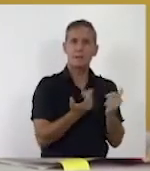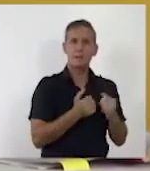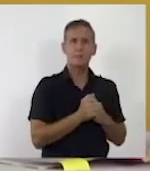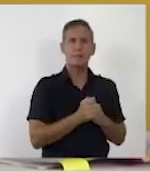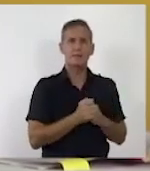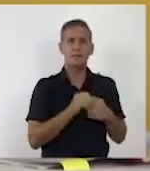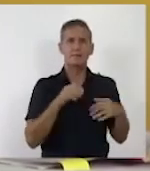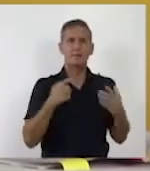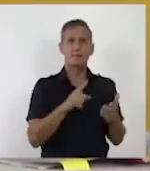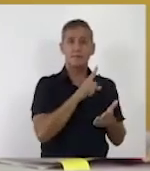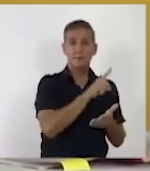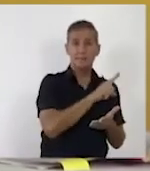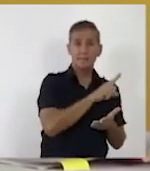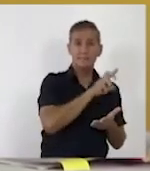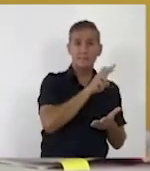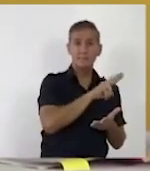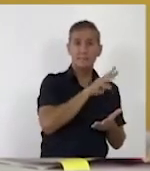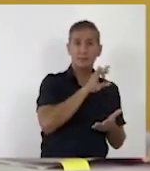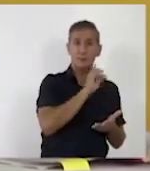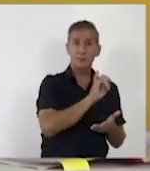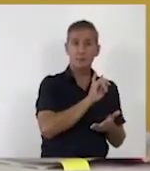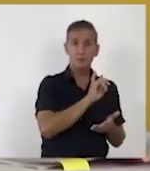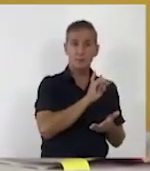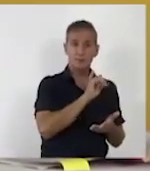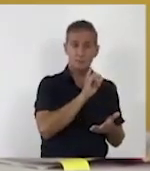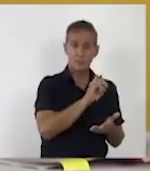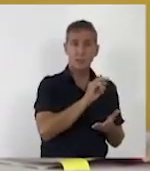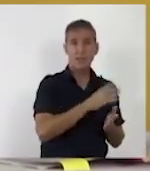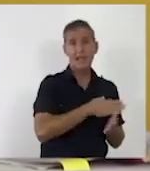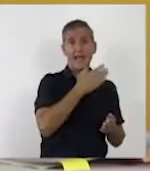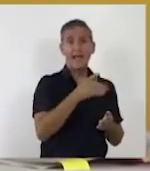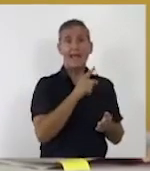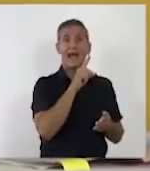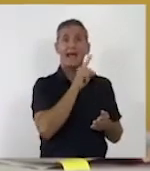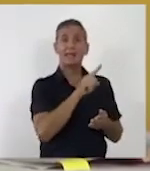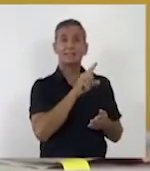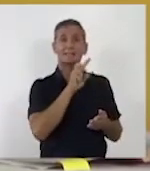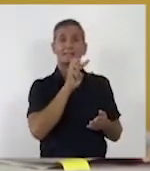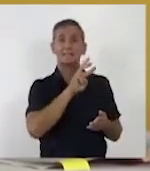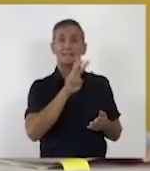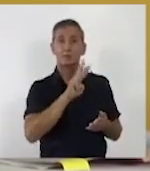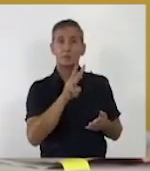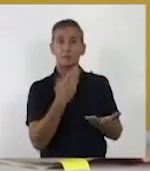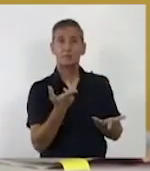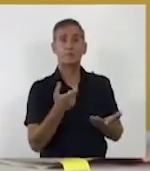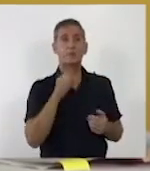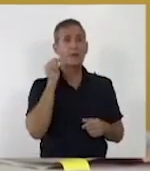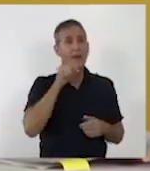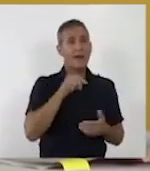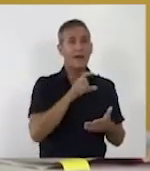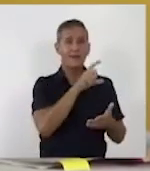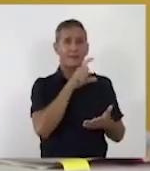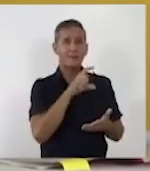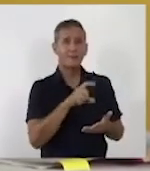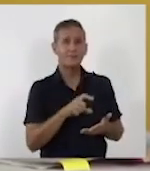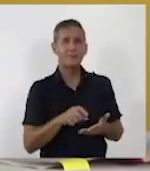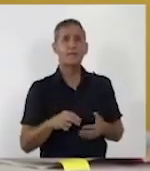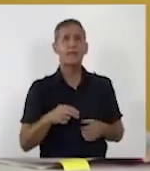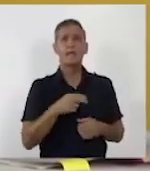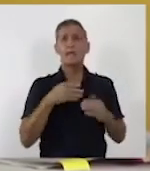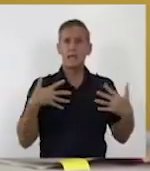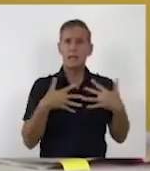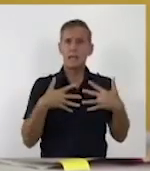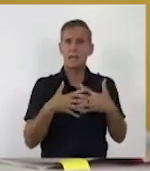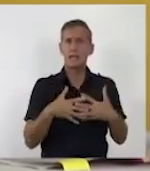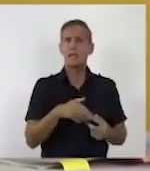páginas que les orientamos de las 126 a las 133 33 aparecen textos que hablan se refieren